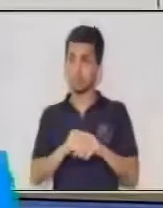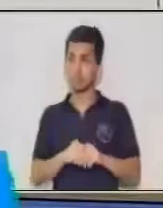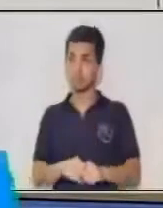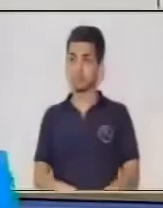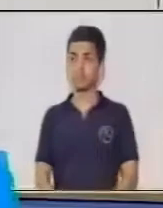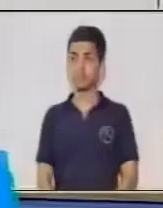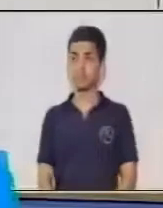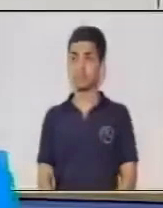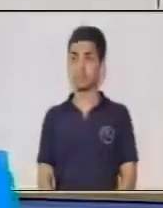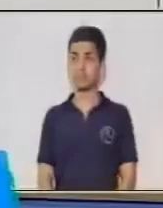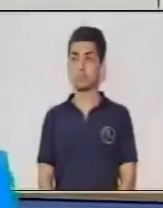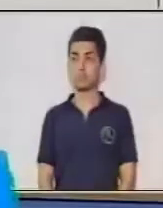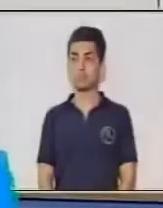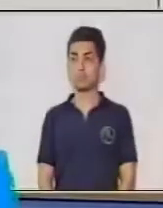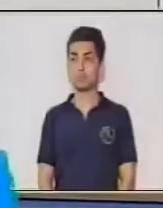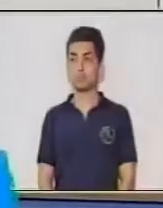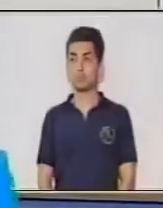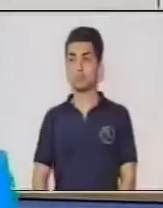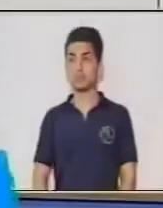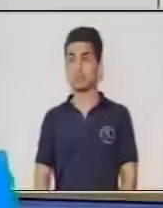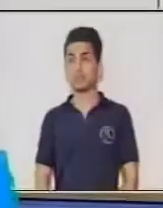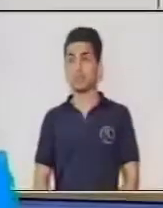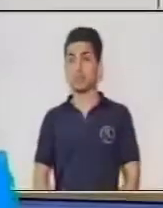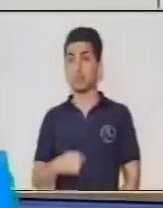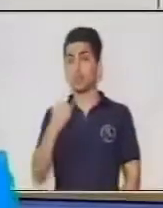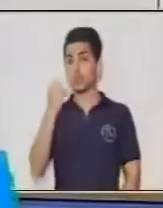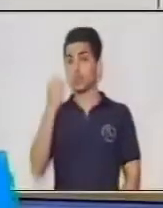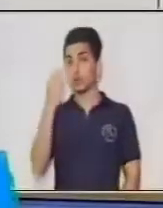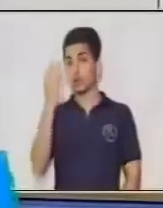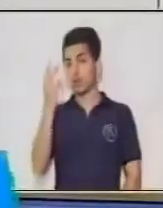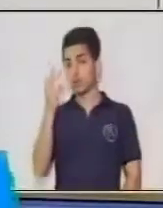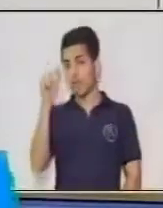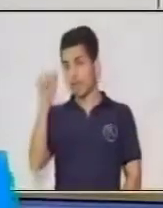a tocar al eje X en este valor 2.